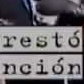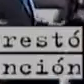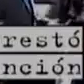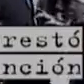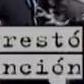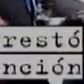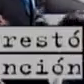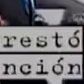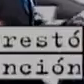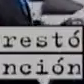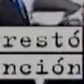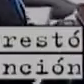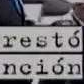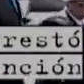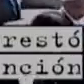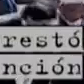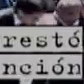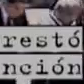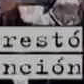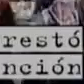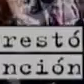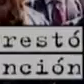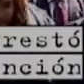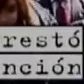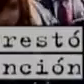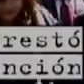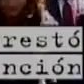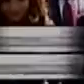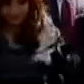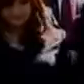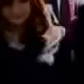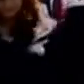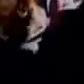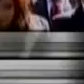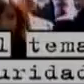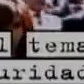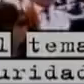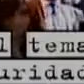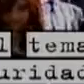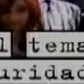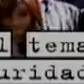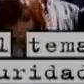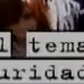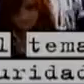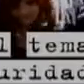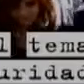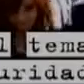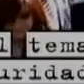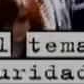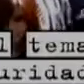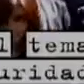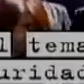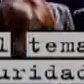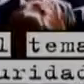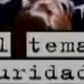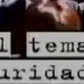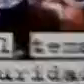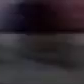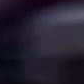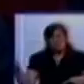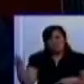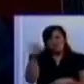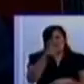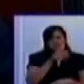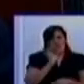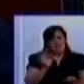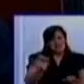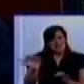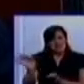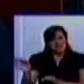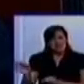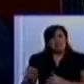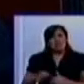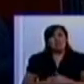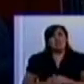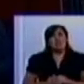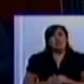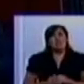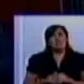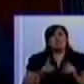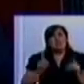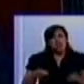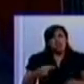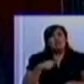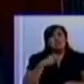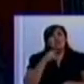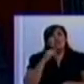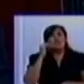que usted no prestó lo suficientemente atención. Ha sido muy clara, habló del tema de la seguridad. Quiero referirme también a